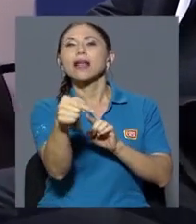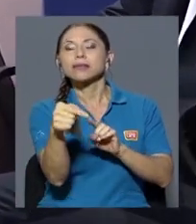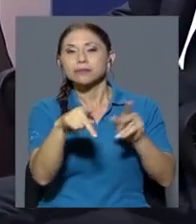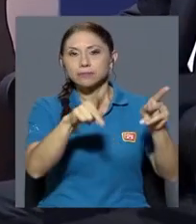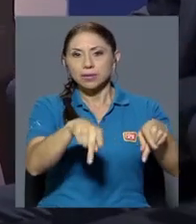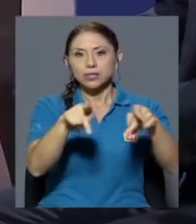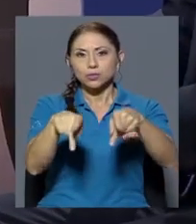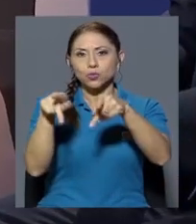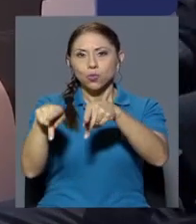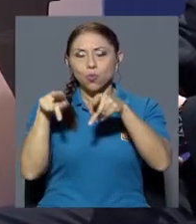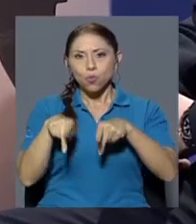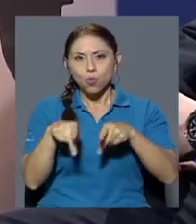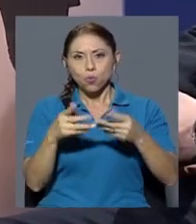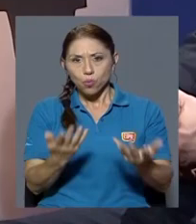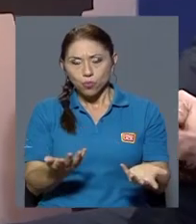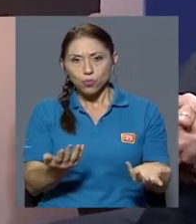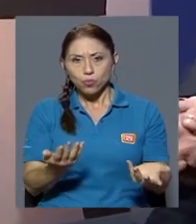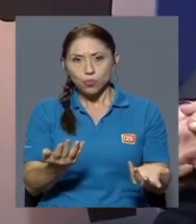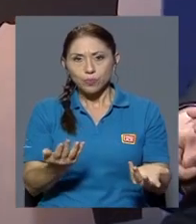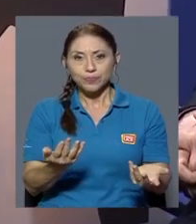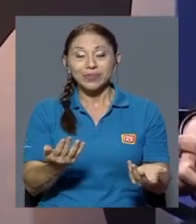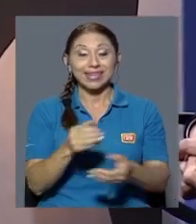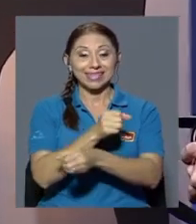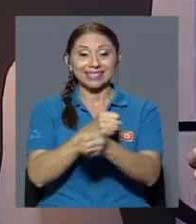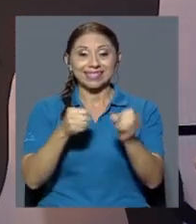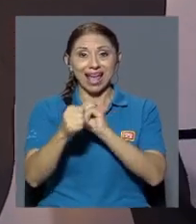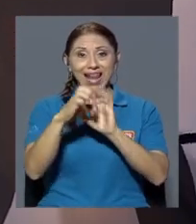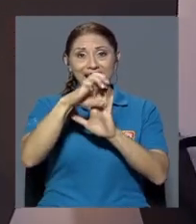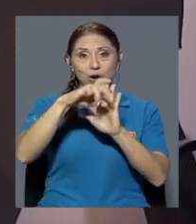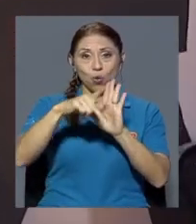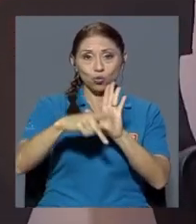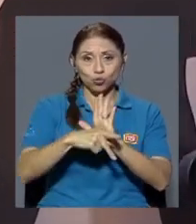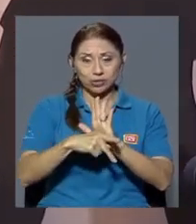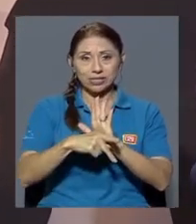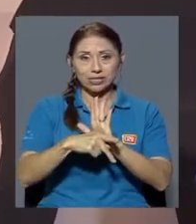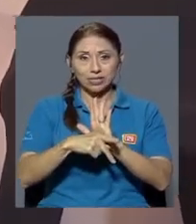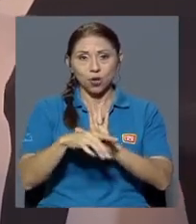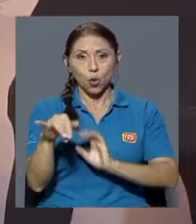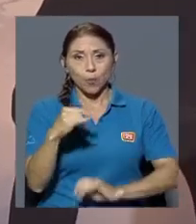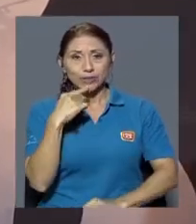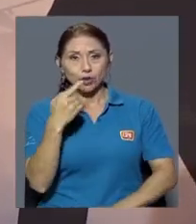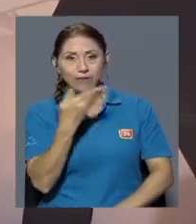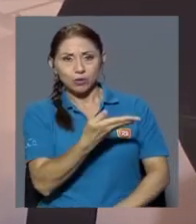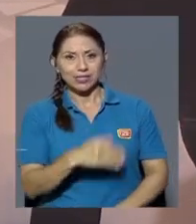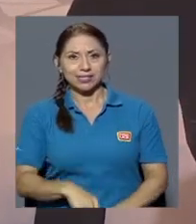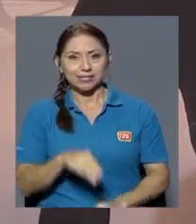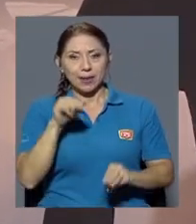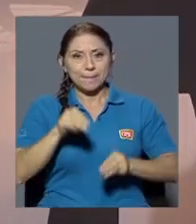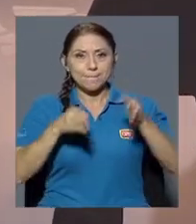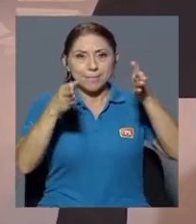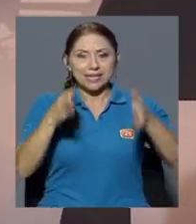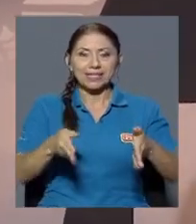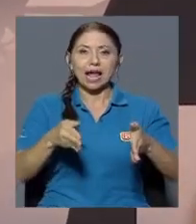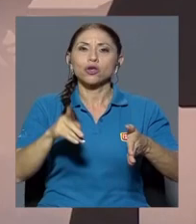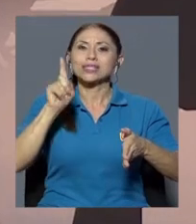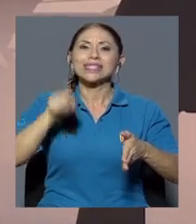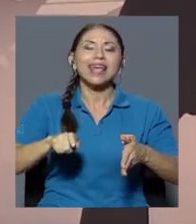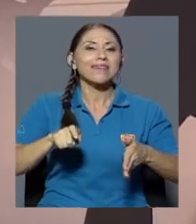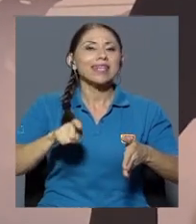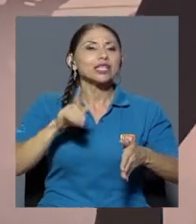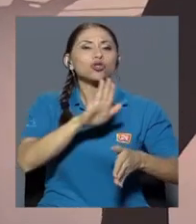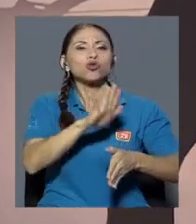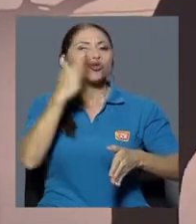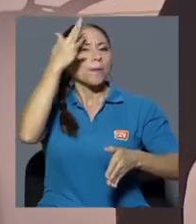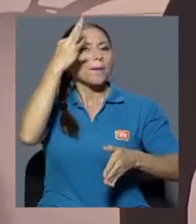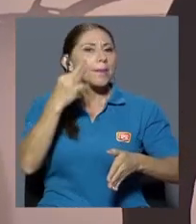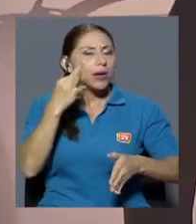que y que la sala como convencional a louis las y los magistrados deben dejar sus prejuicios afuera